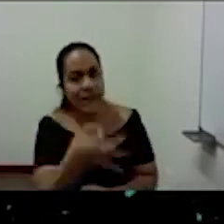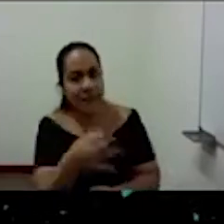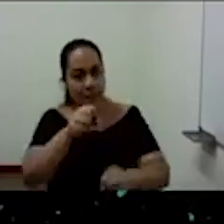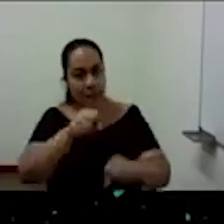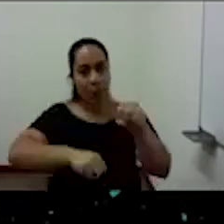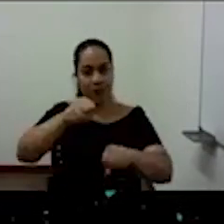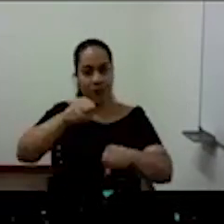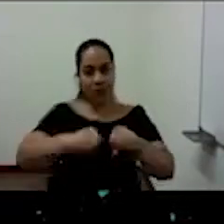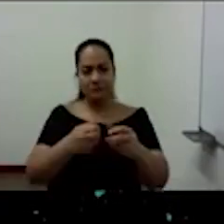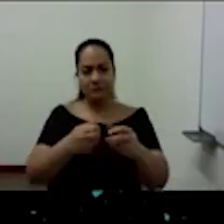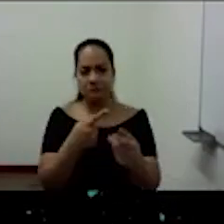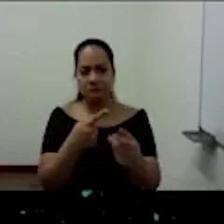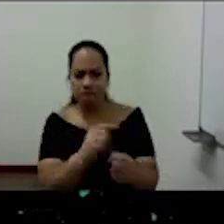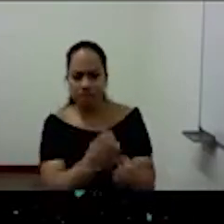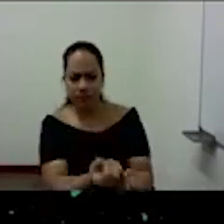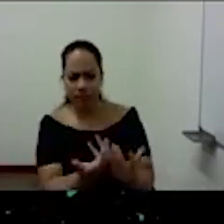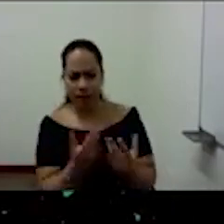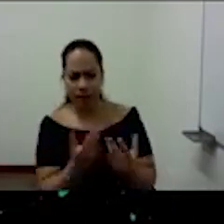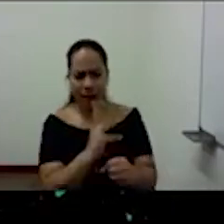de